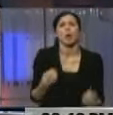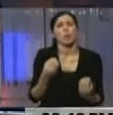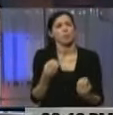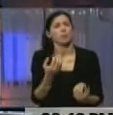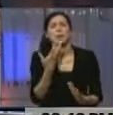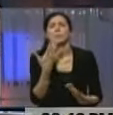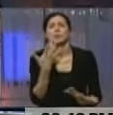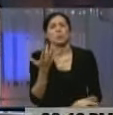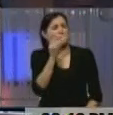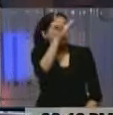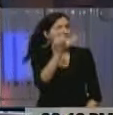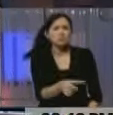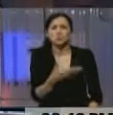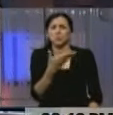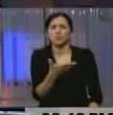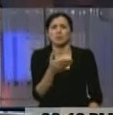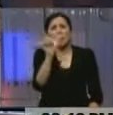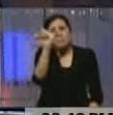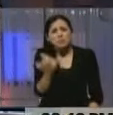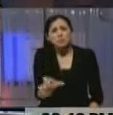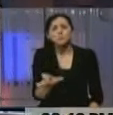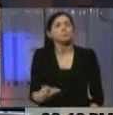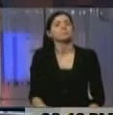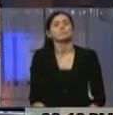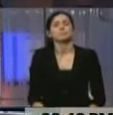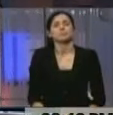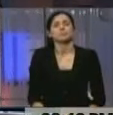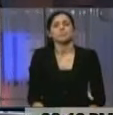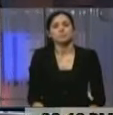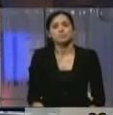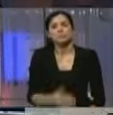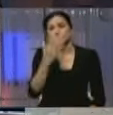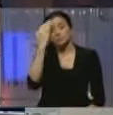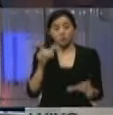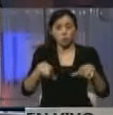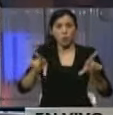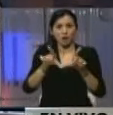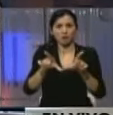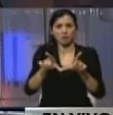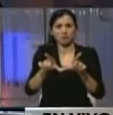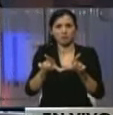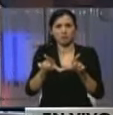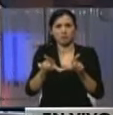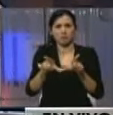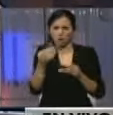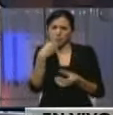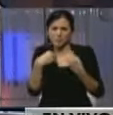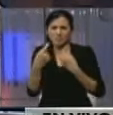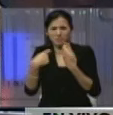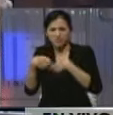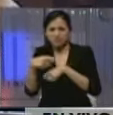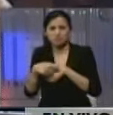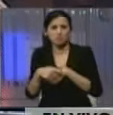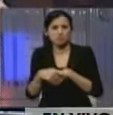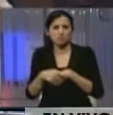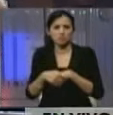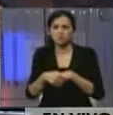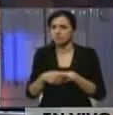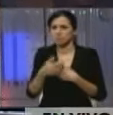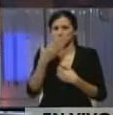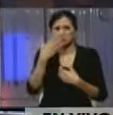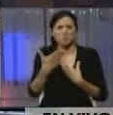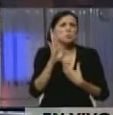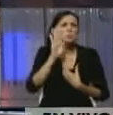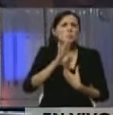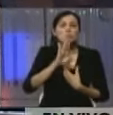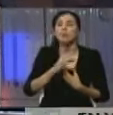persona que regente un establecimiento económico de estas características y desprecia así a sus propios